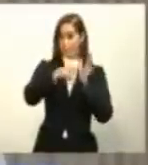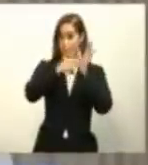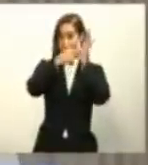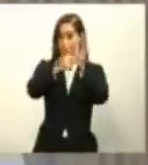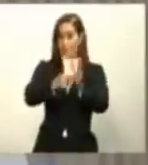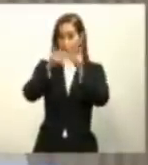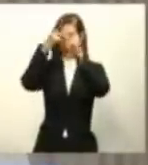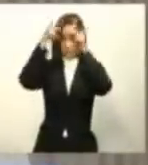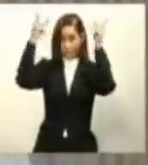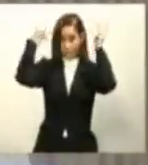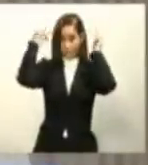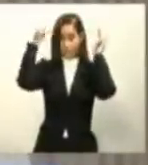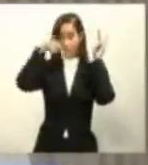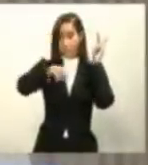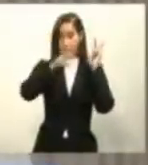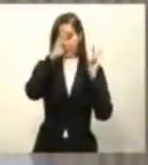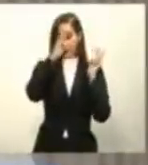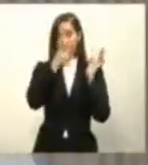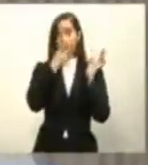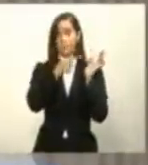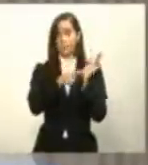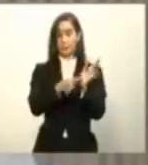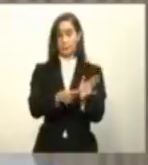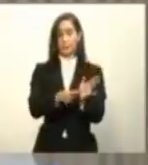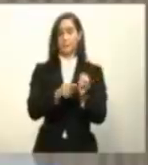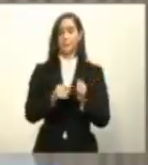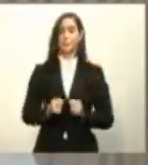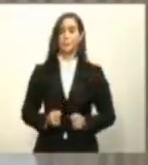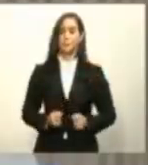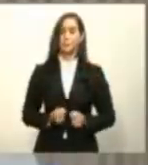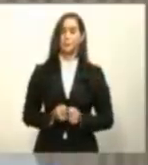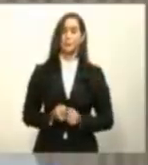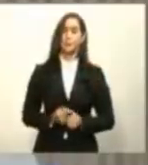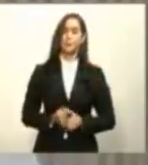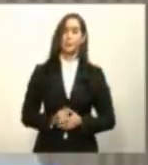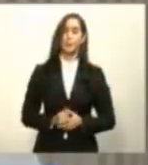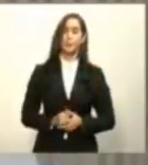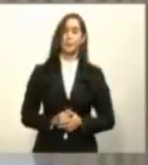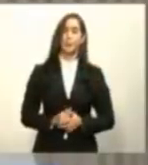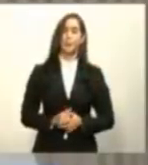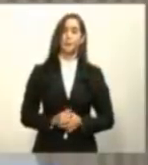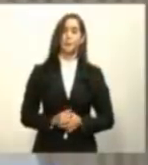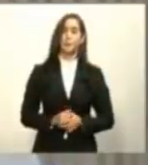nuncio apostólico de su santidad y decano del cuerpo diplomático.